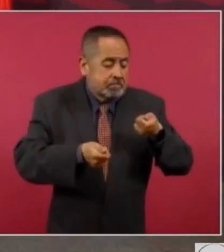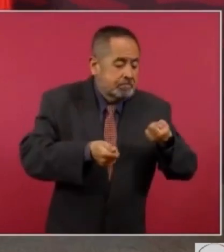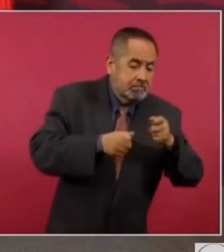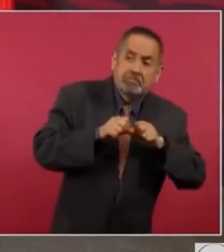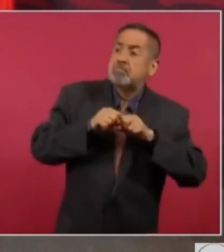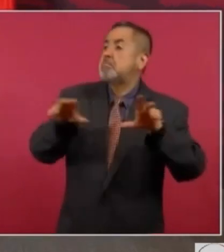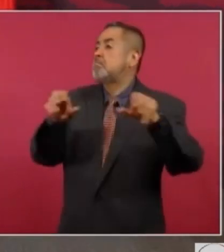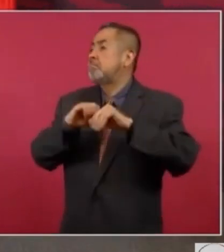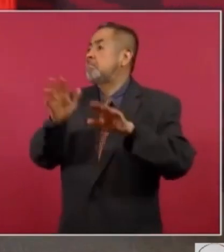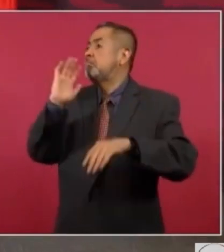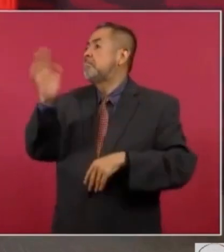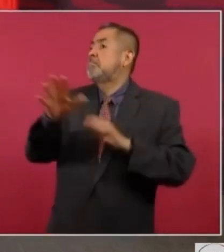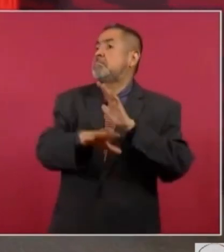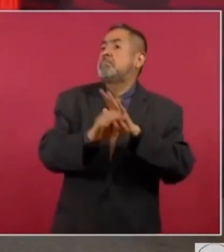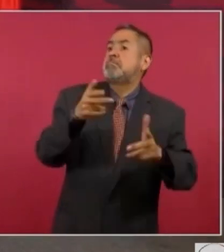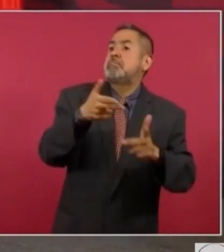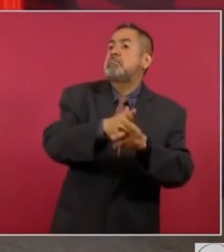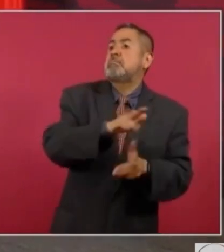medios.